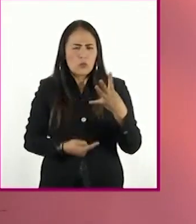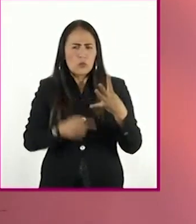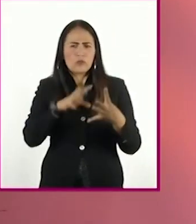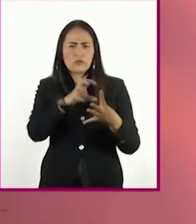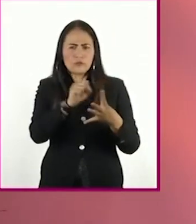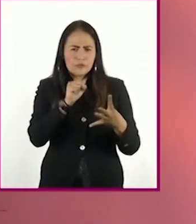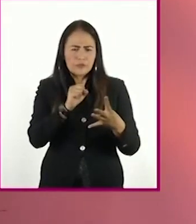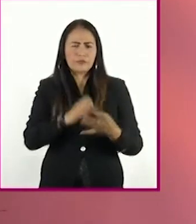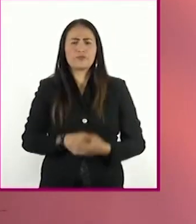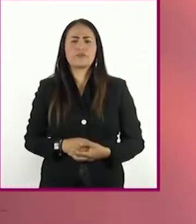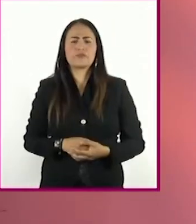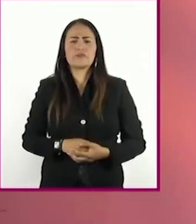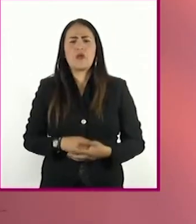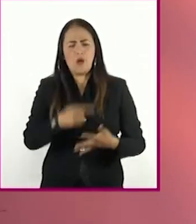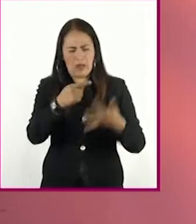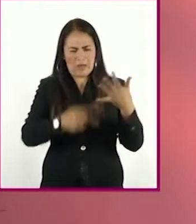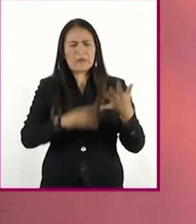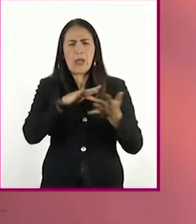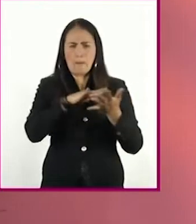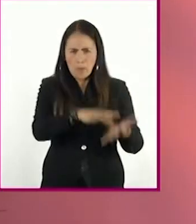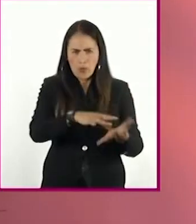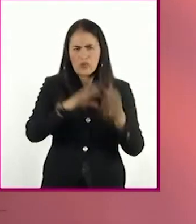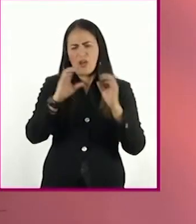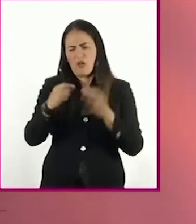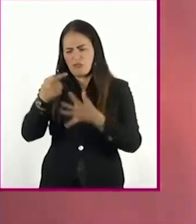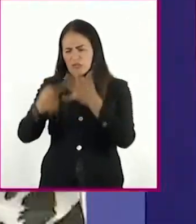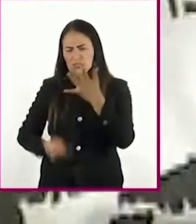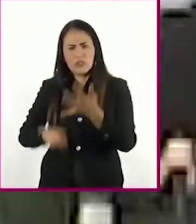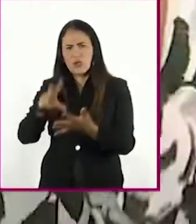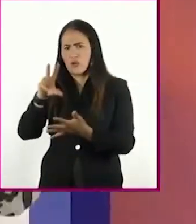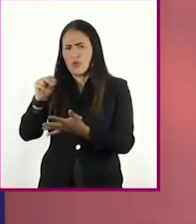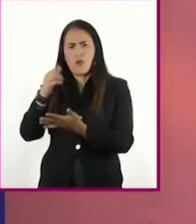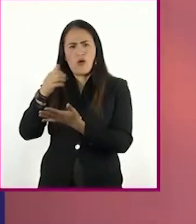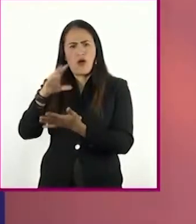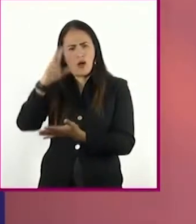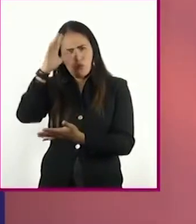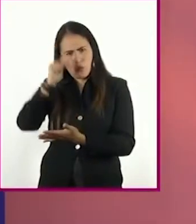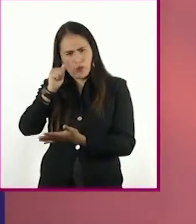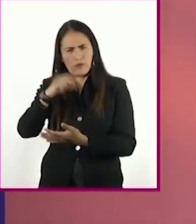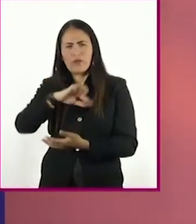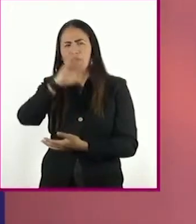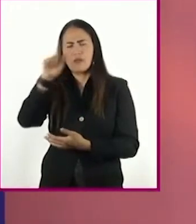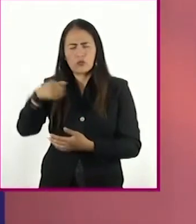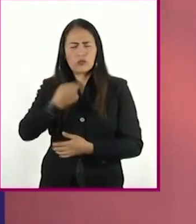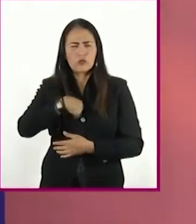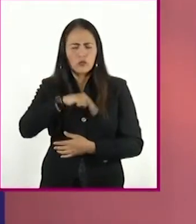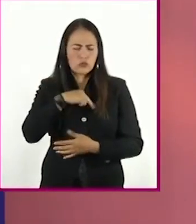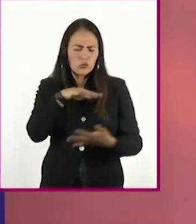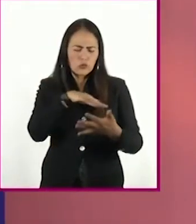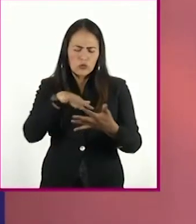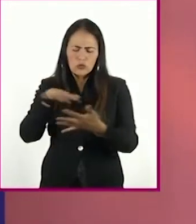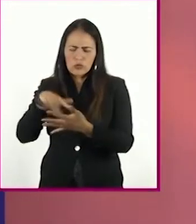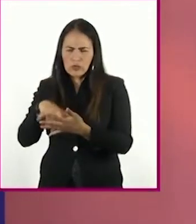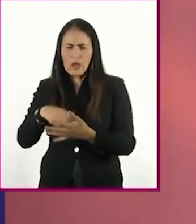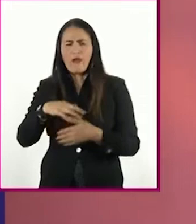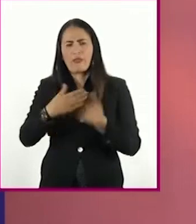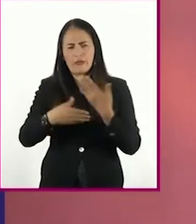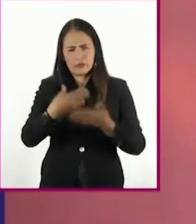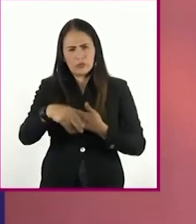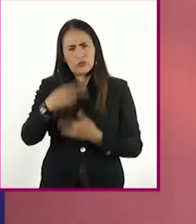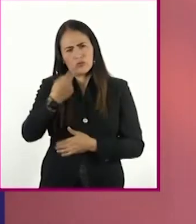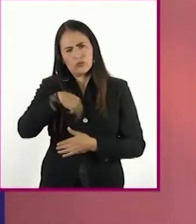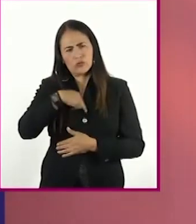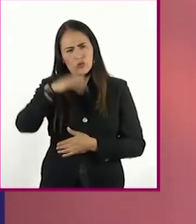qué referentes desacredita? Y desde allí llegar a una conclusión. A veces los autores dicen su postura ideológica